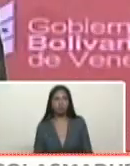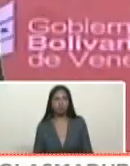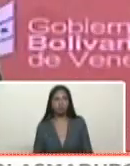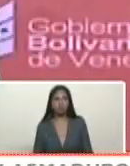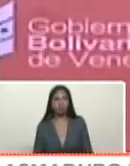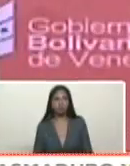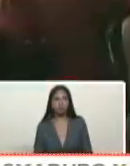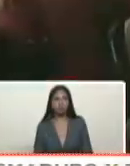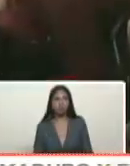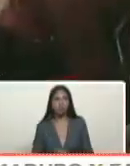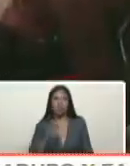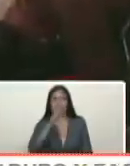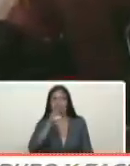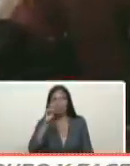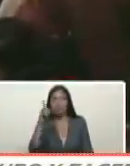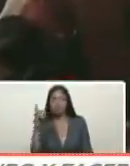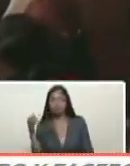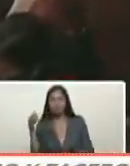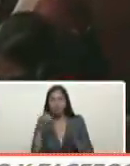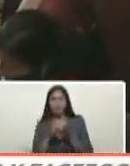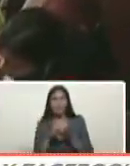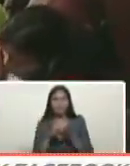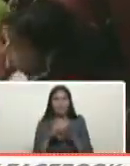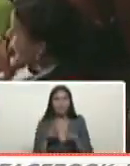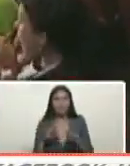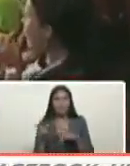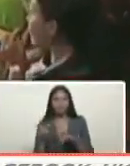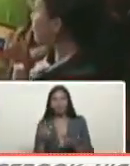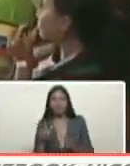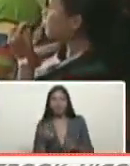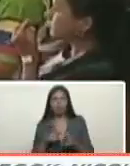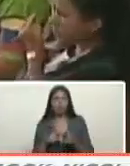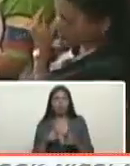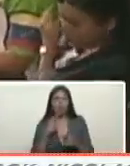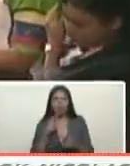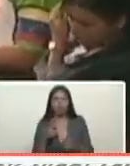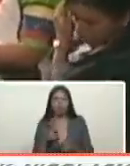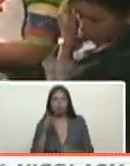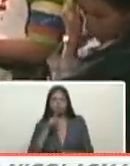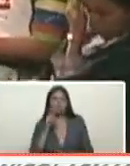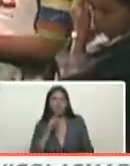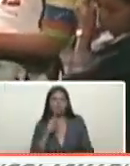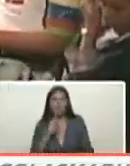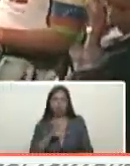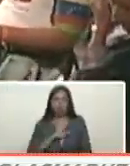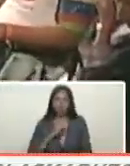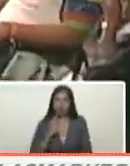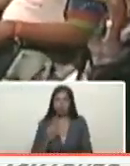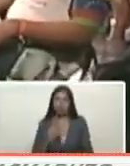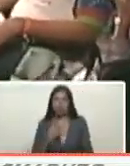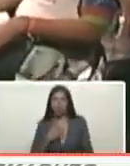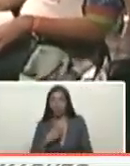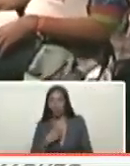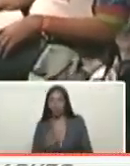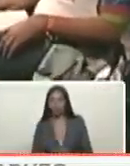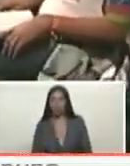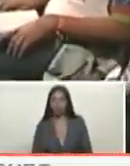Si son 500 mil, son 500 mil. Pero no nos vamos a caer a coba nosotros mismos.